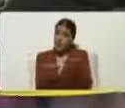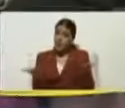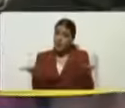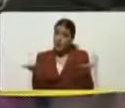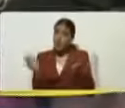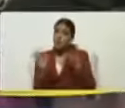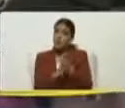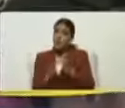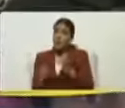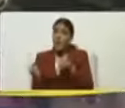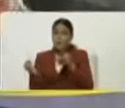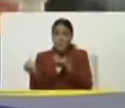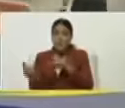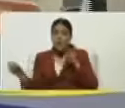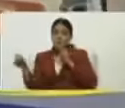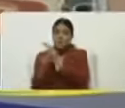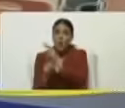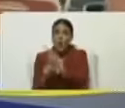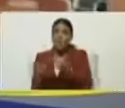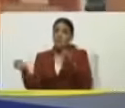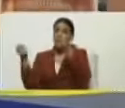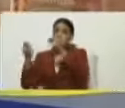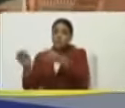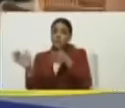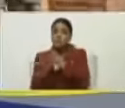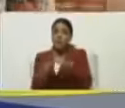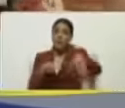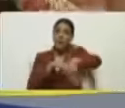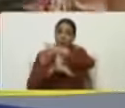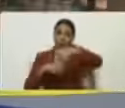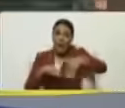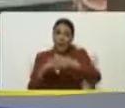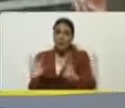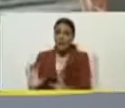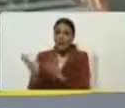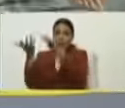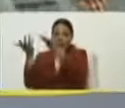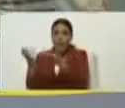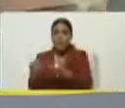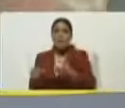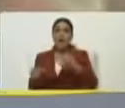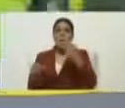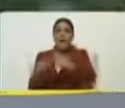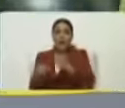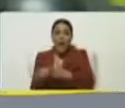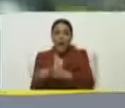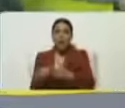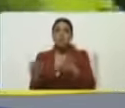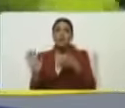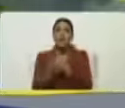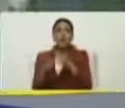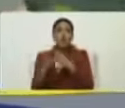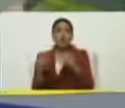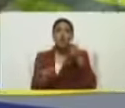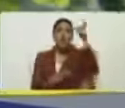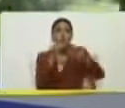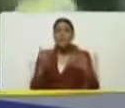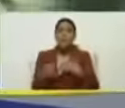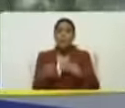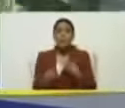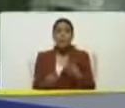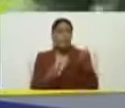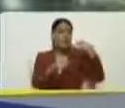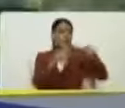¿Se acuerdan cómo ellos trancaban todos los caminos para que los productores no bajaran su cosecha?